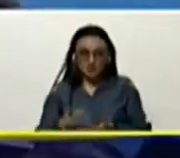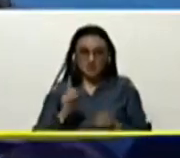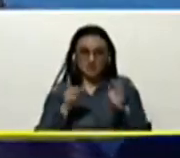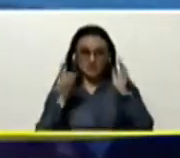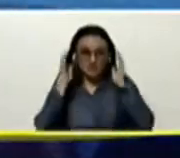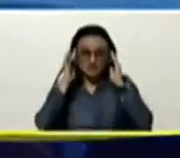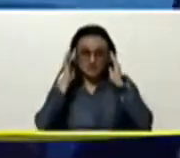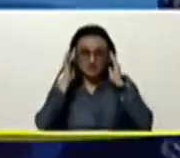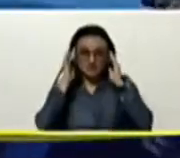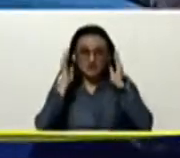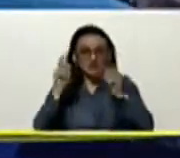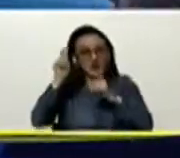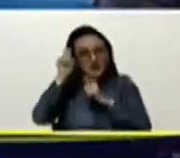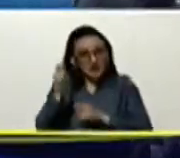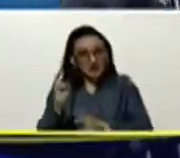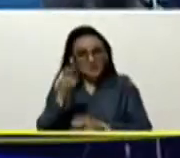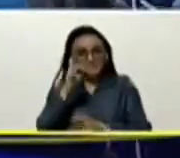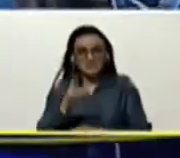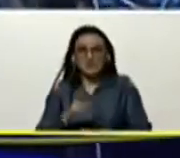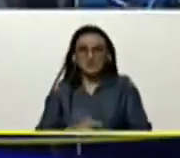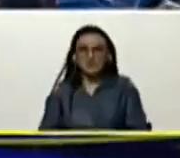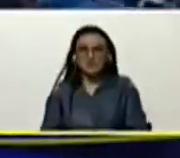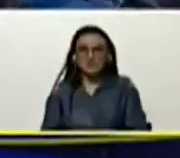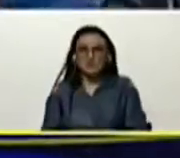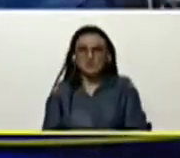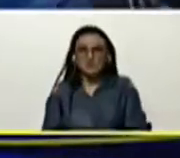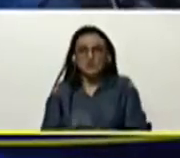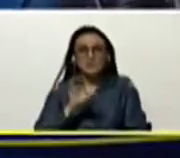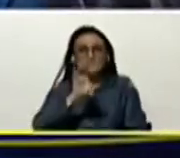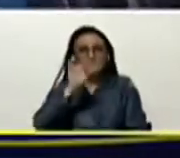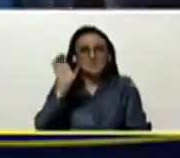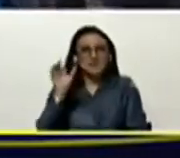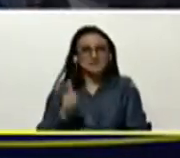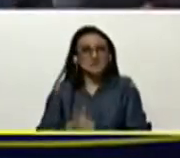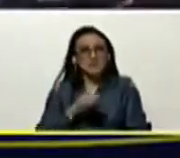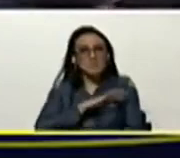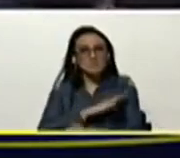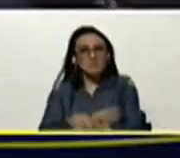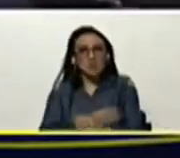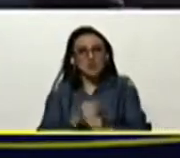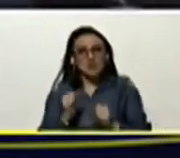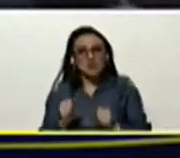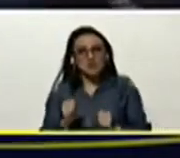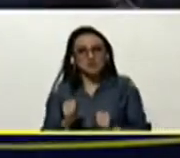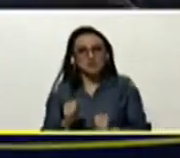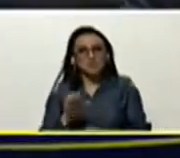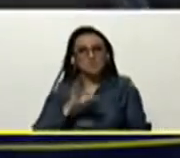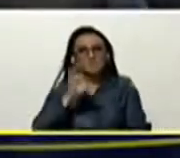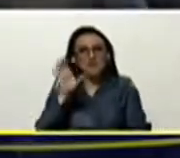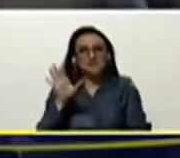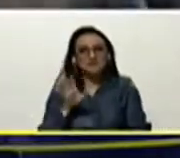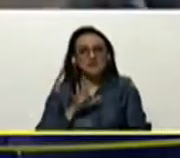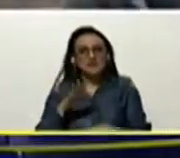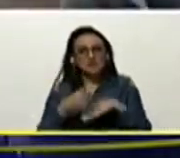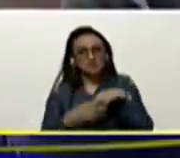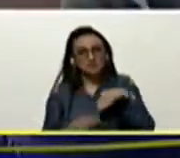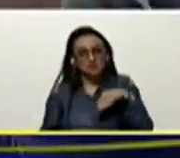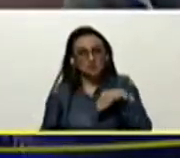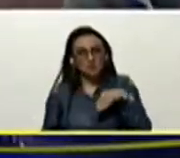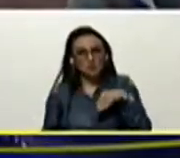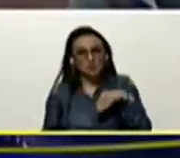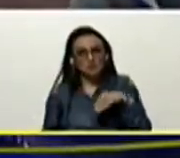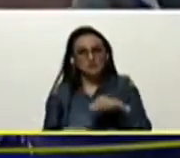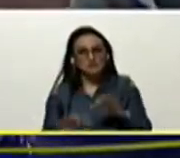basarse en el respeto de los países más poderosos a los países del sur, así como